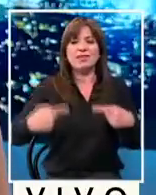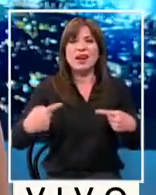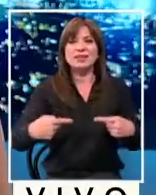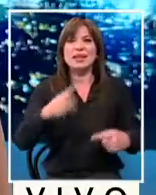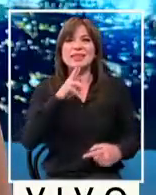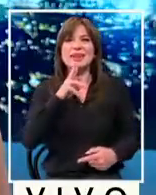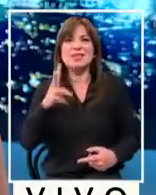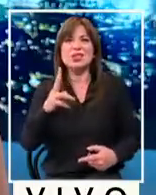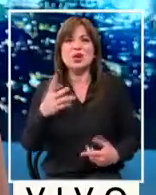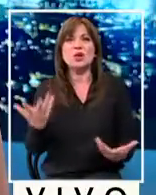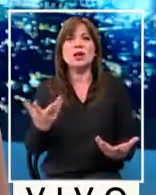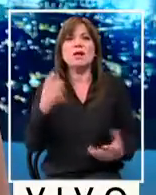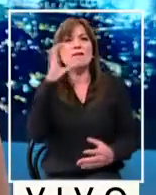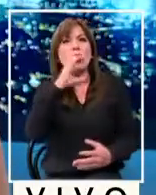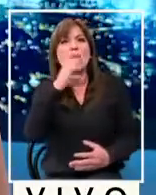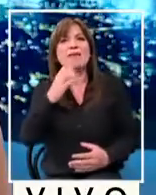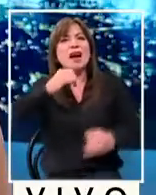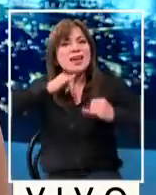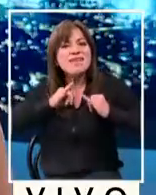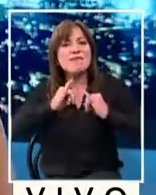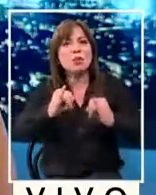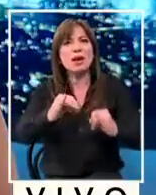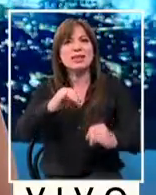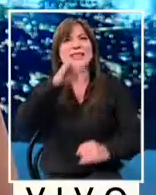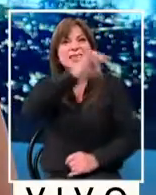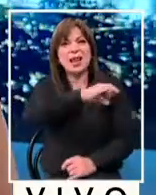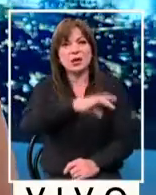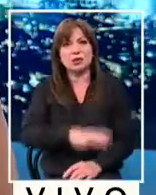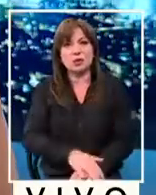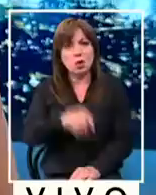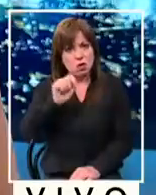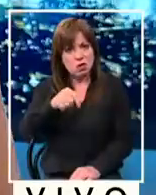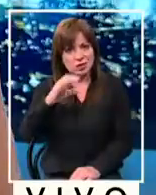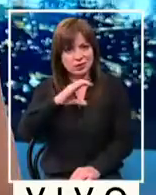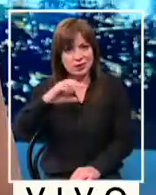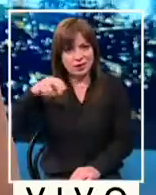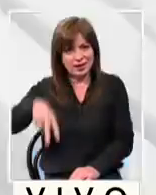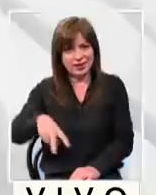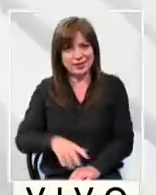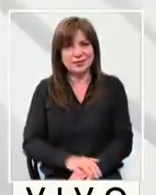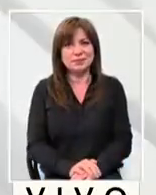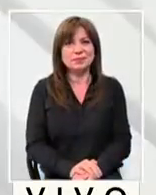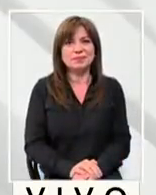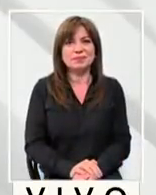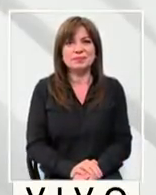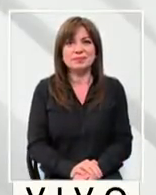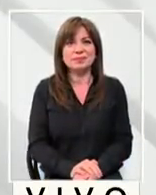televisión abierta que buscaba informar a los chilenos. Hoy, en CNN Prime.